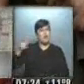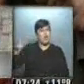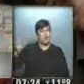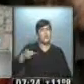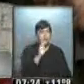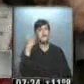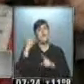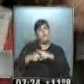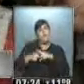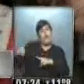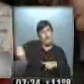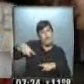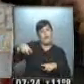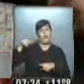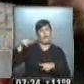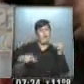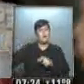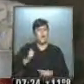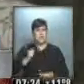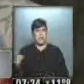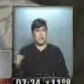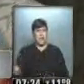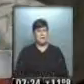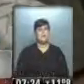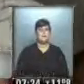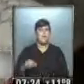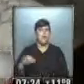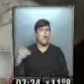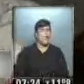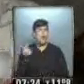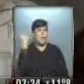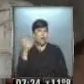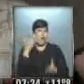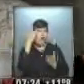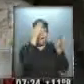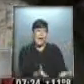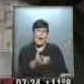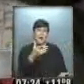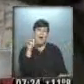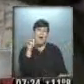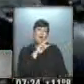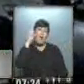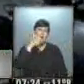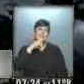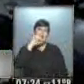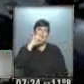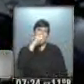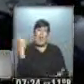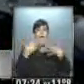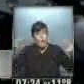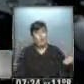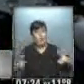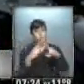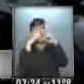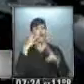bueno, y qué mejor, digamos, qué mejor reparación para Estela que poder encontrarse con su nieto, ¿no?